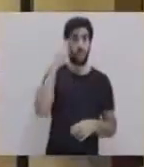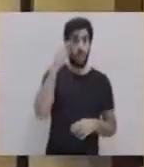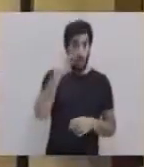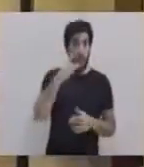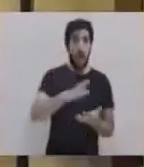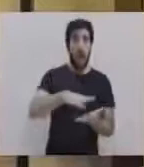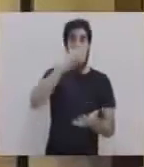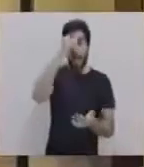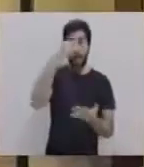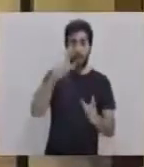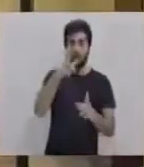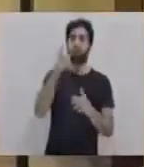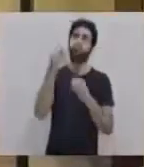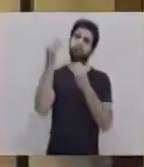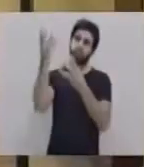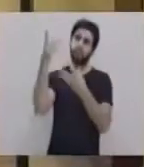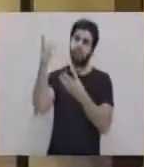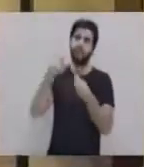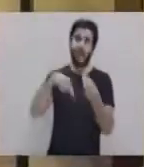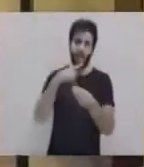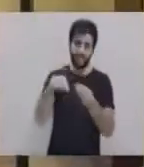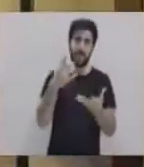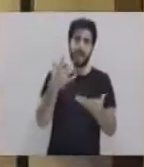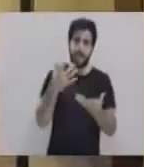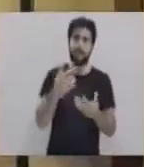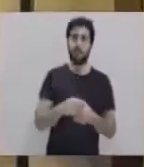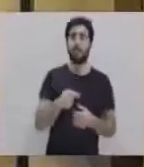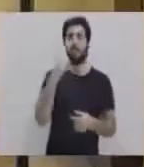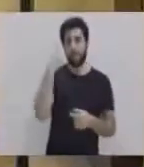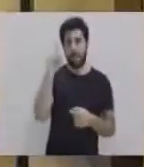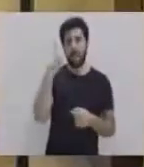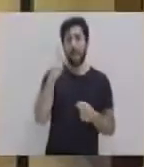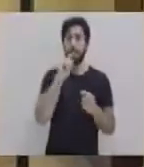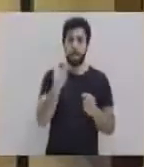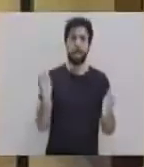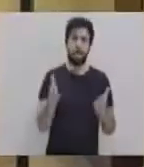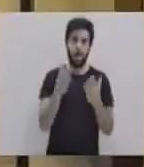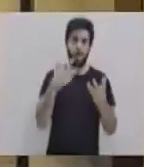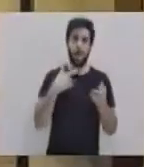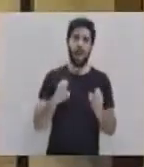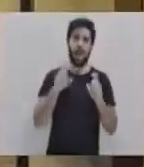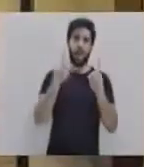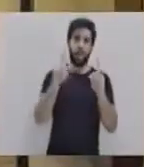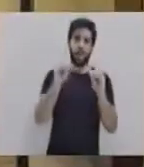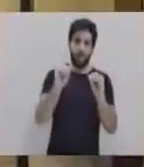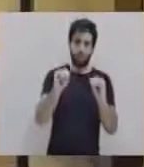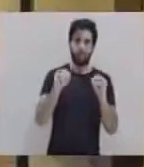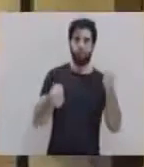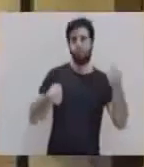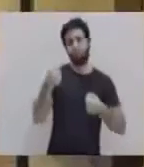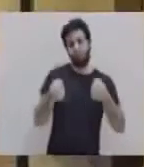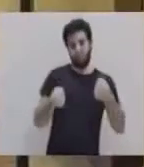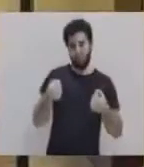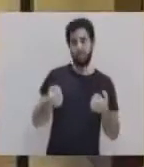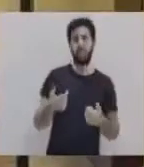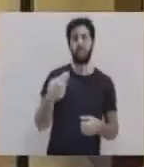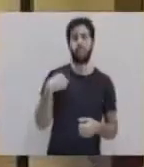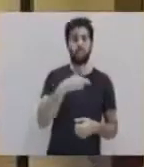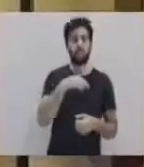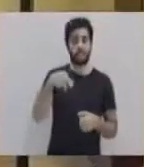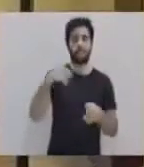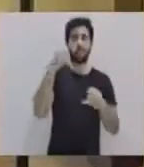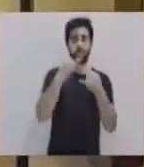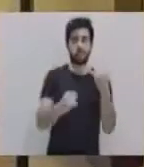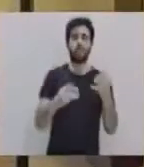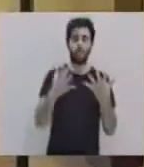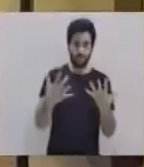pues si adquirieron esta información, compártanla con sus familiares, y así pues poder ir mejorando nuestra educación vial, ¿verdad? Muchísimas gracias, Giovanni.